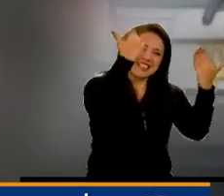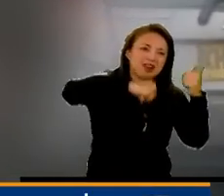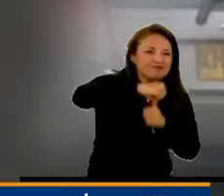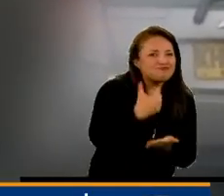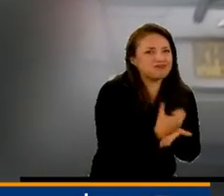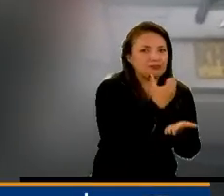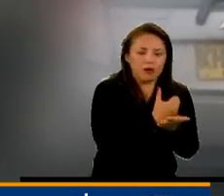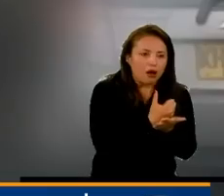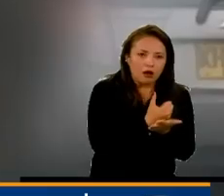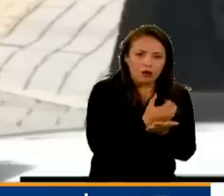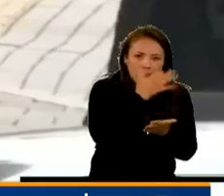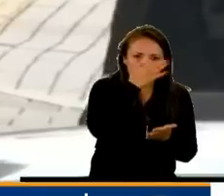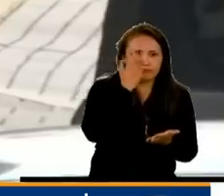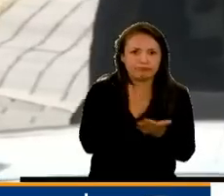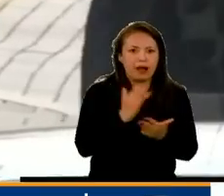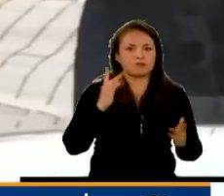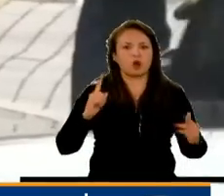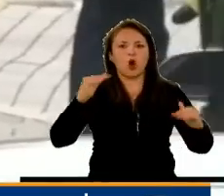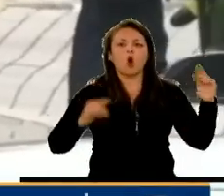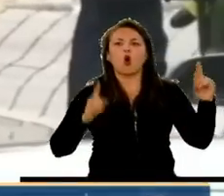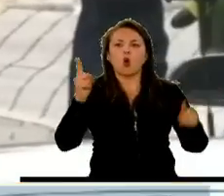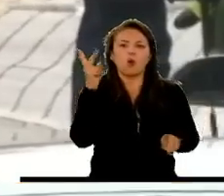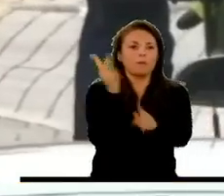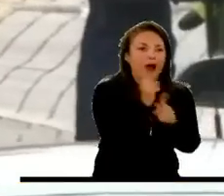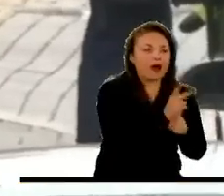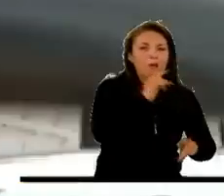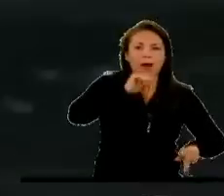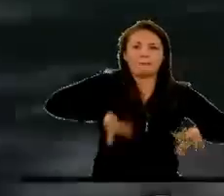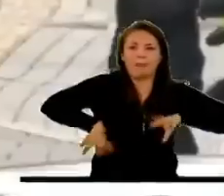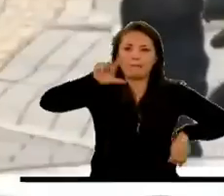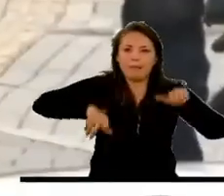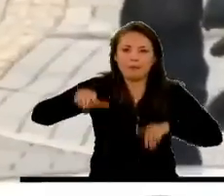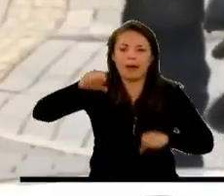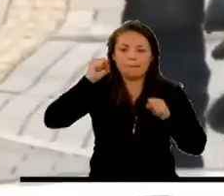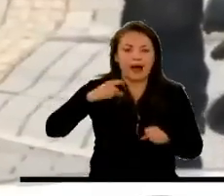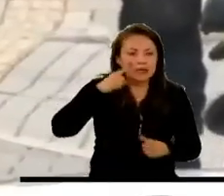se vea en desventaja por cuenta de la inseguridad que al parecer no da tregua.